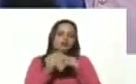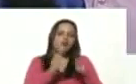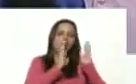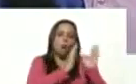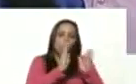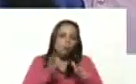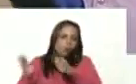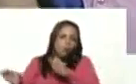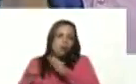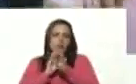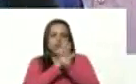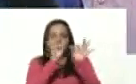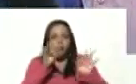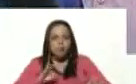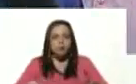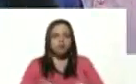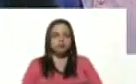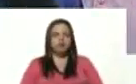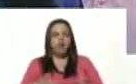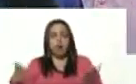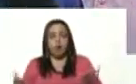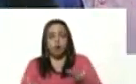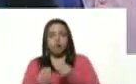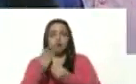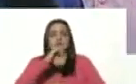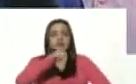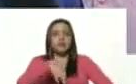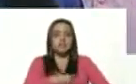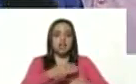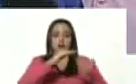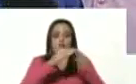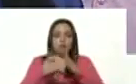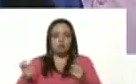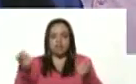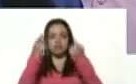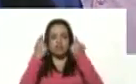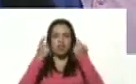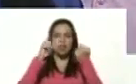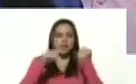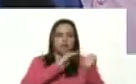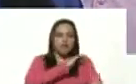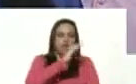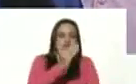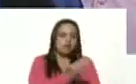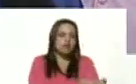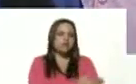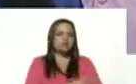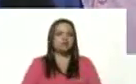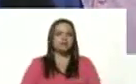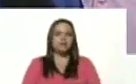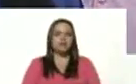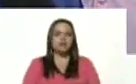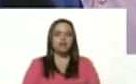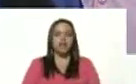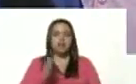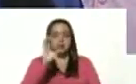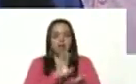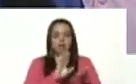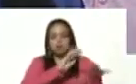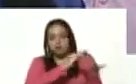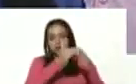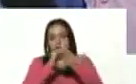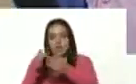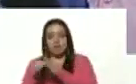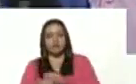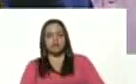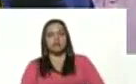formación, desde la Universidad de las Comunas, en el marco del fortalecimiento de las ciudades comunales,